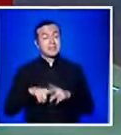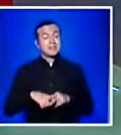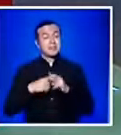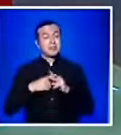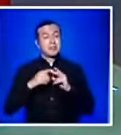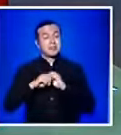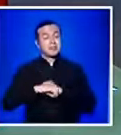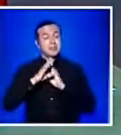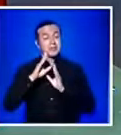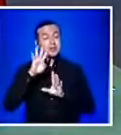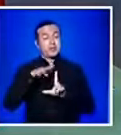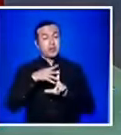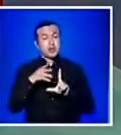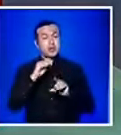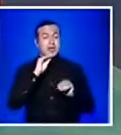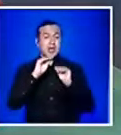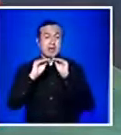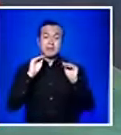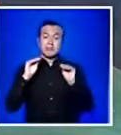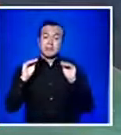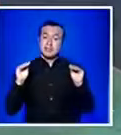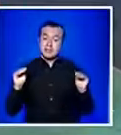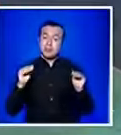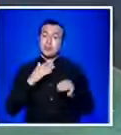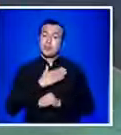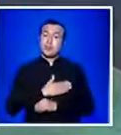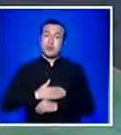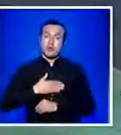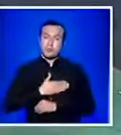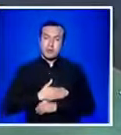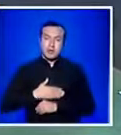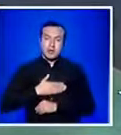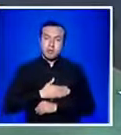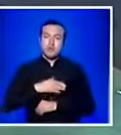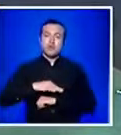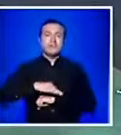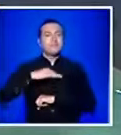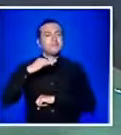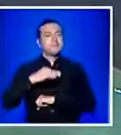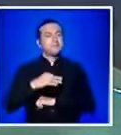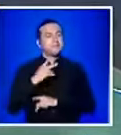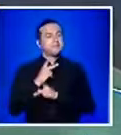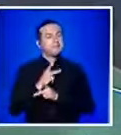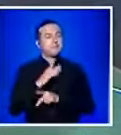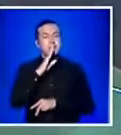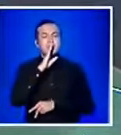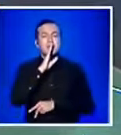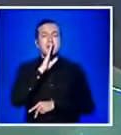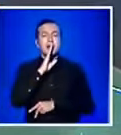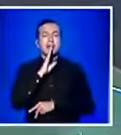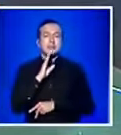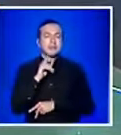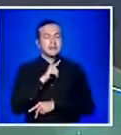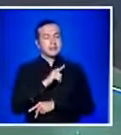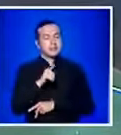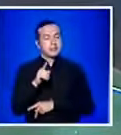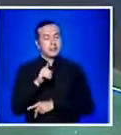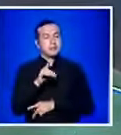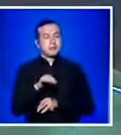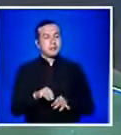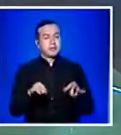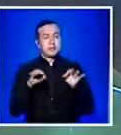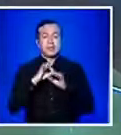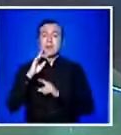hemos dado a conocer los diferentes horarios, así que por favor salga a tiempo, mucha paciencia y amabilidad sobre todo al volante. Además que la